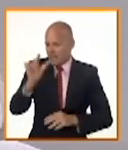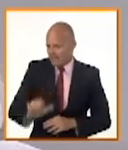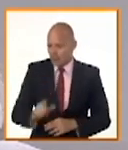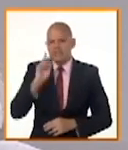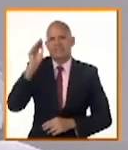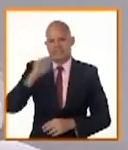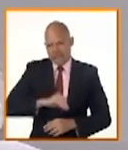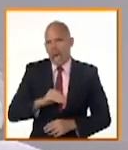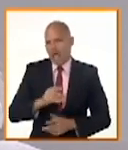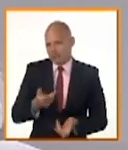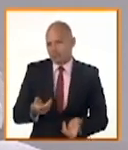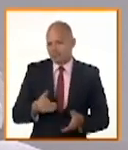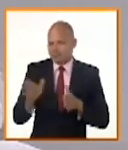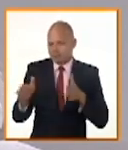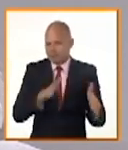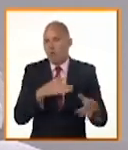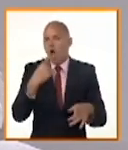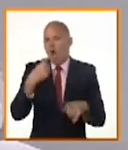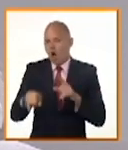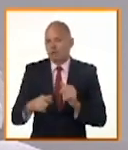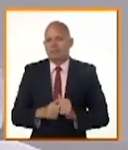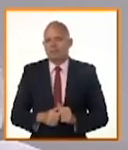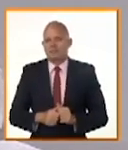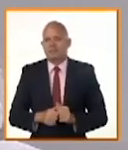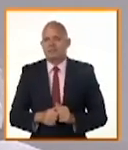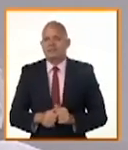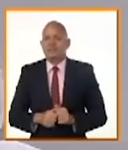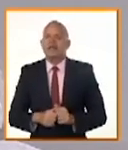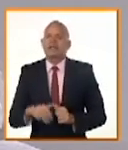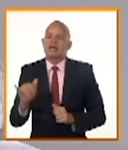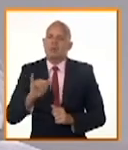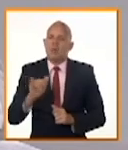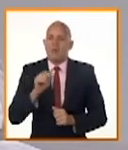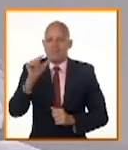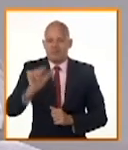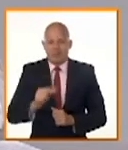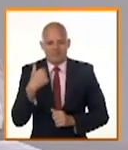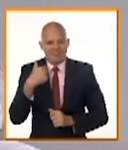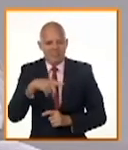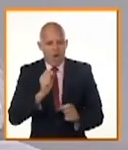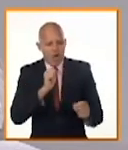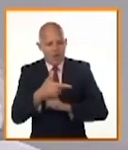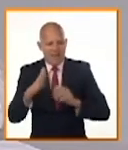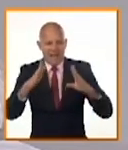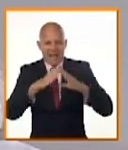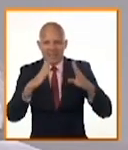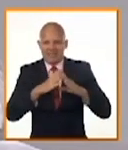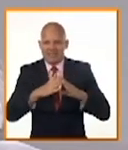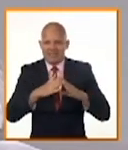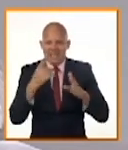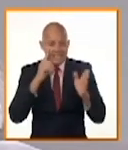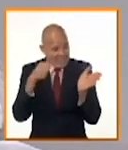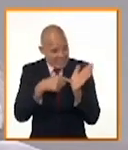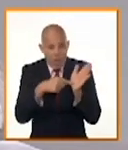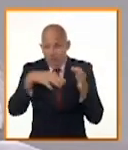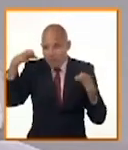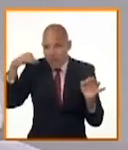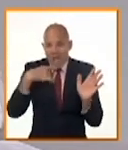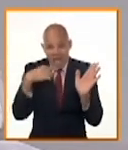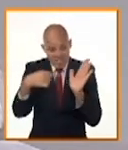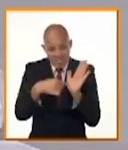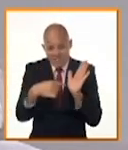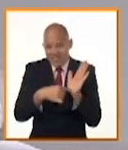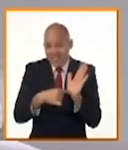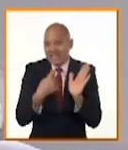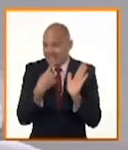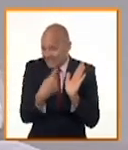a vender o comprar en este caso productos o servicios y que la persona natural va a ser uso de esa ese objeto social que tiene aprobado esa